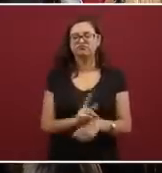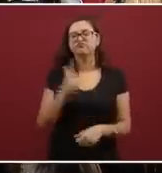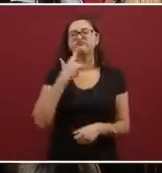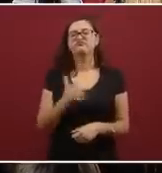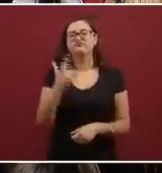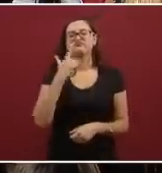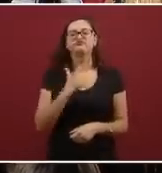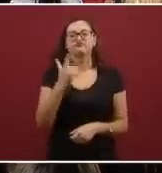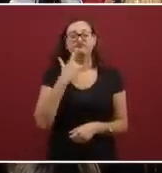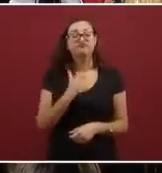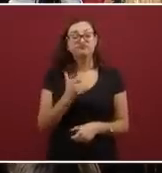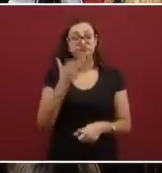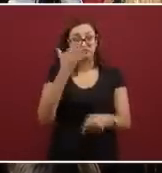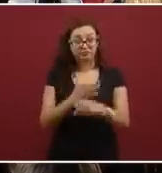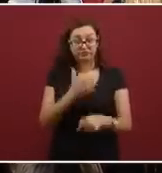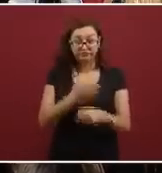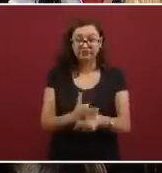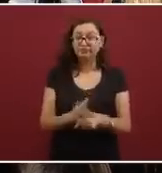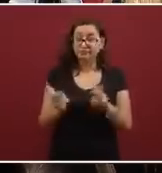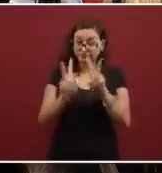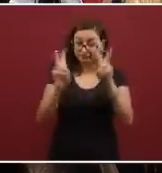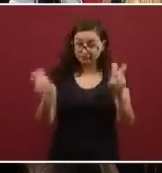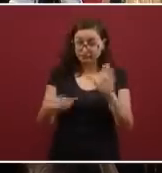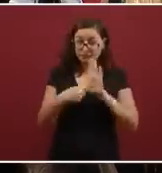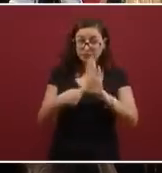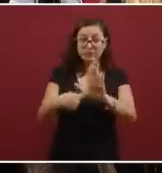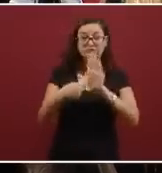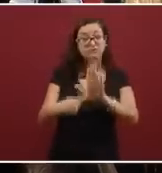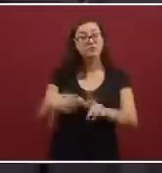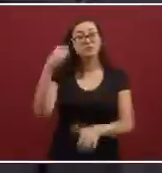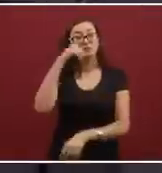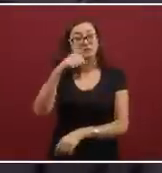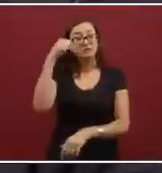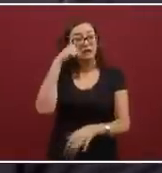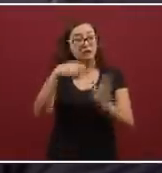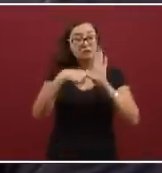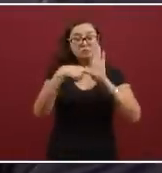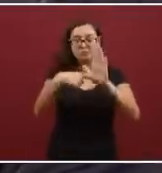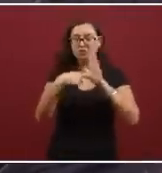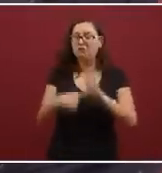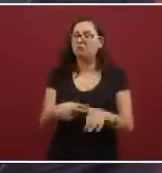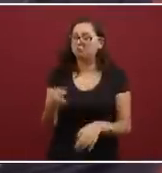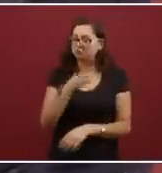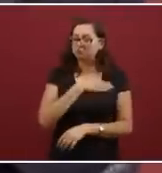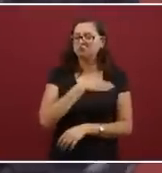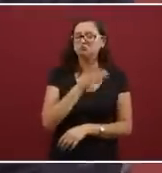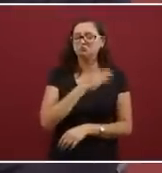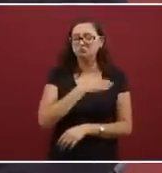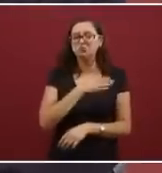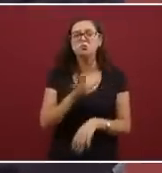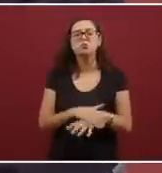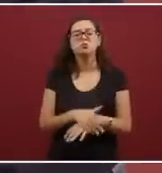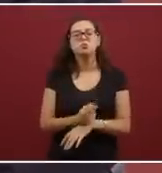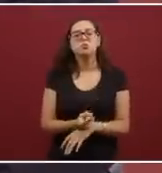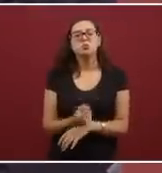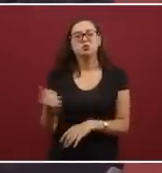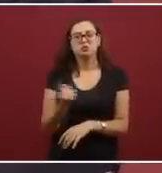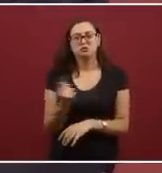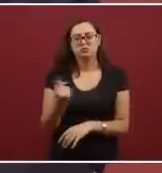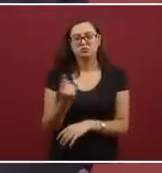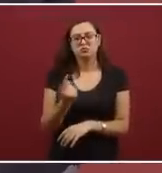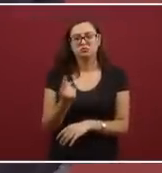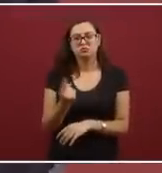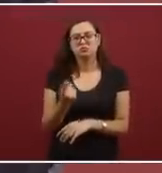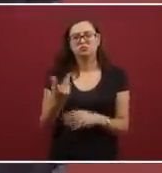bueno que este tema siempre esté. Porque estoy seguro que si se acaba